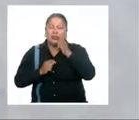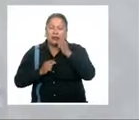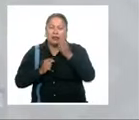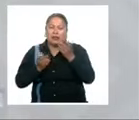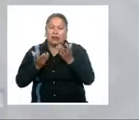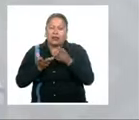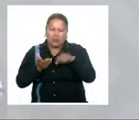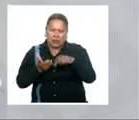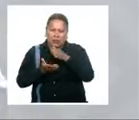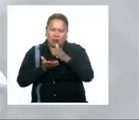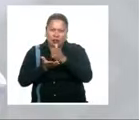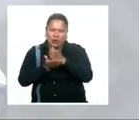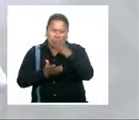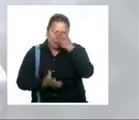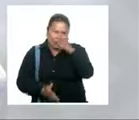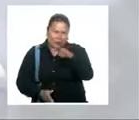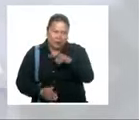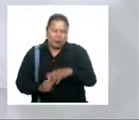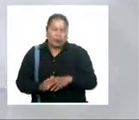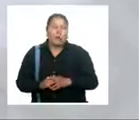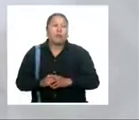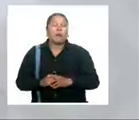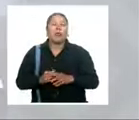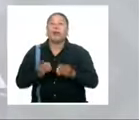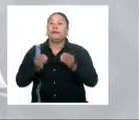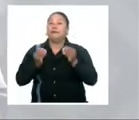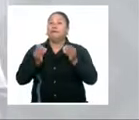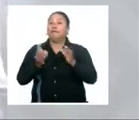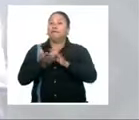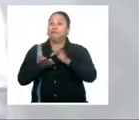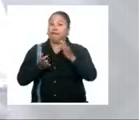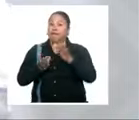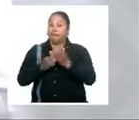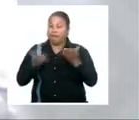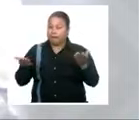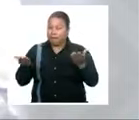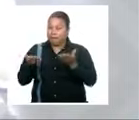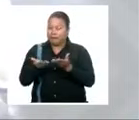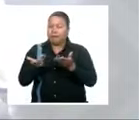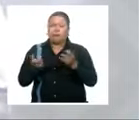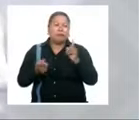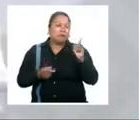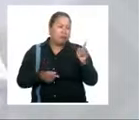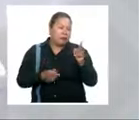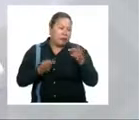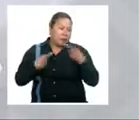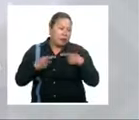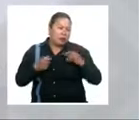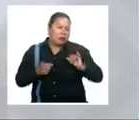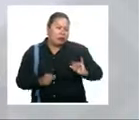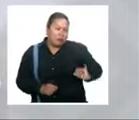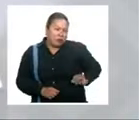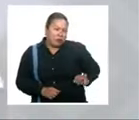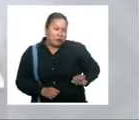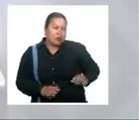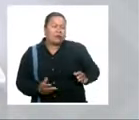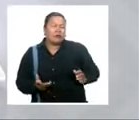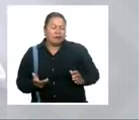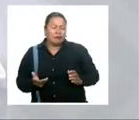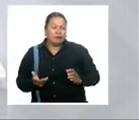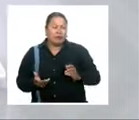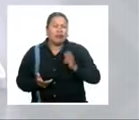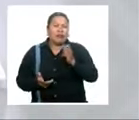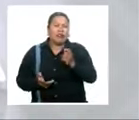en la Ciudad de México. Agradezco la presencia e interés en la Primavera